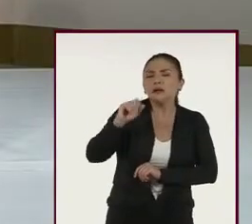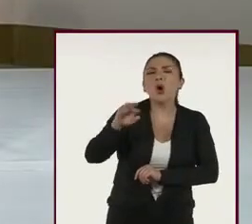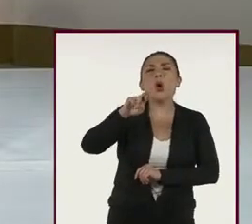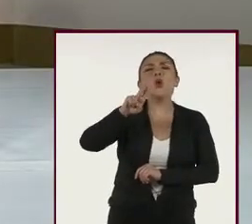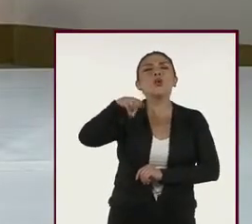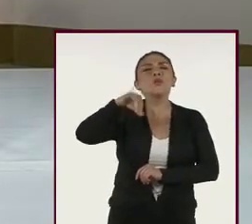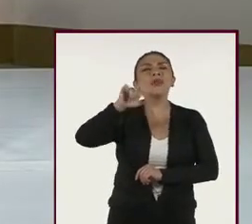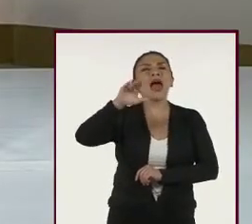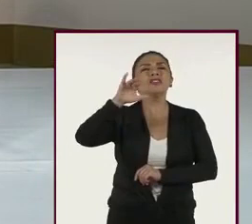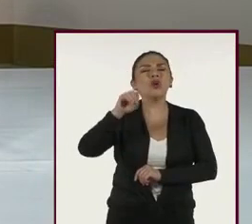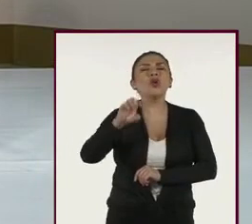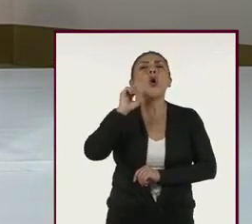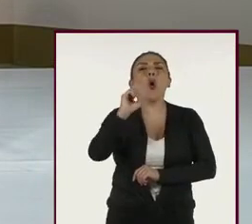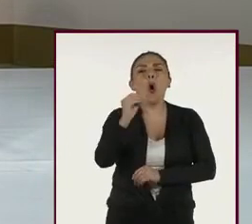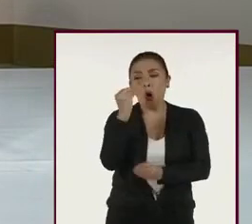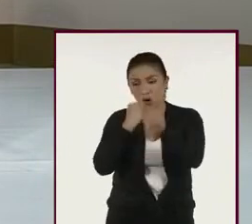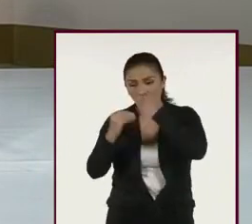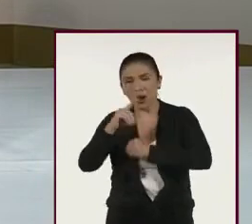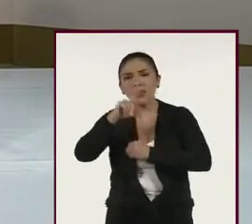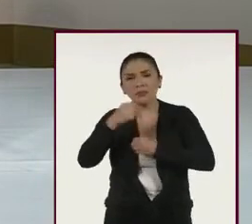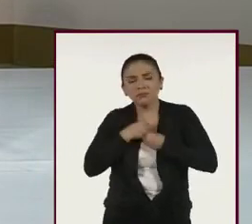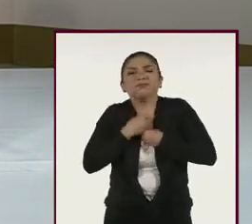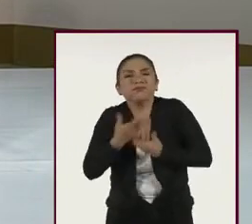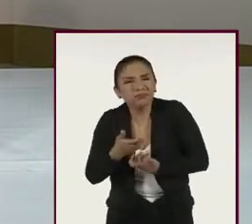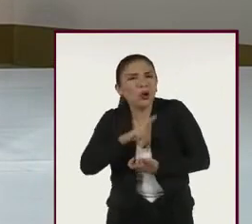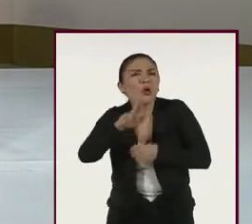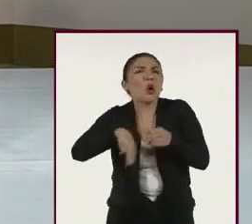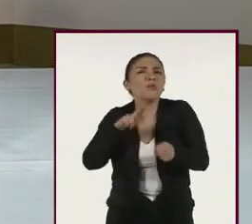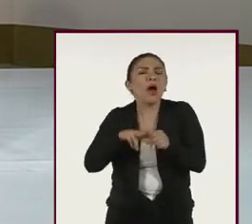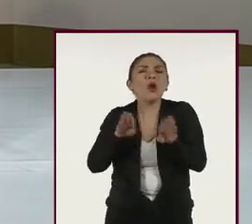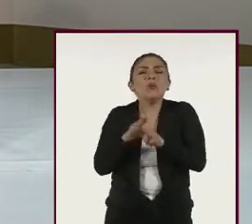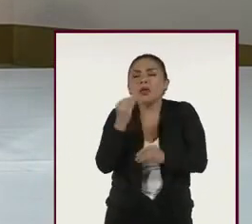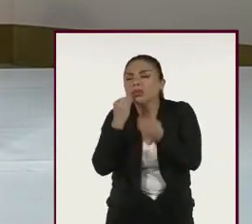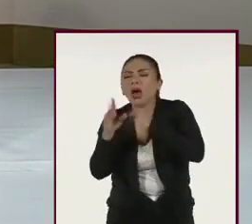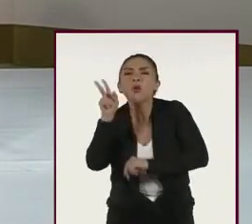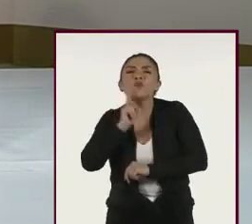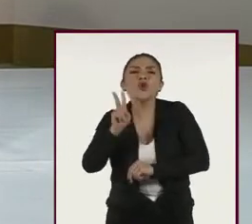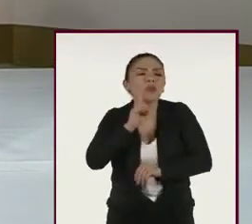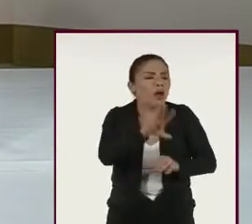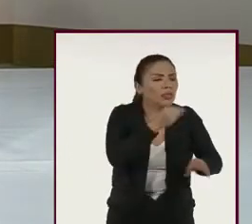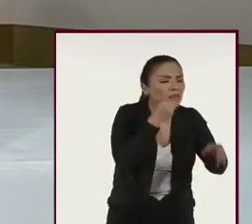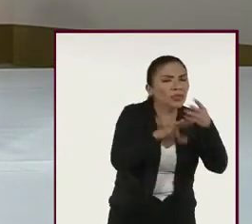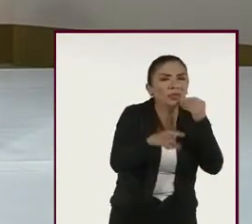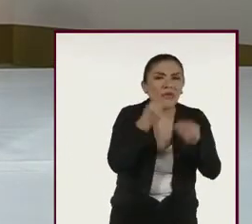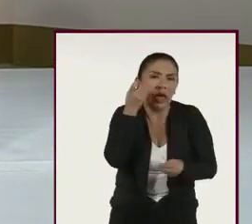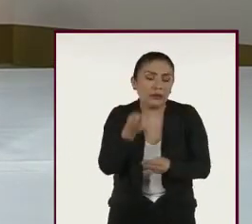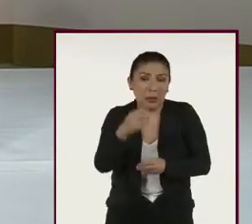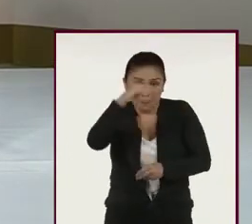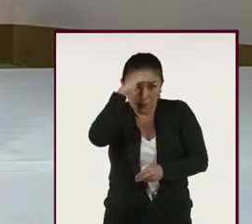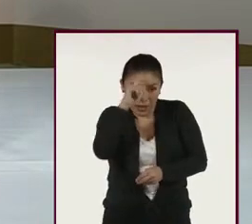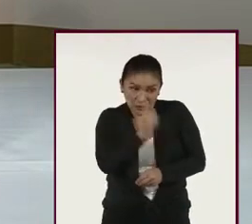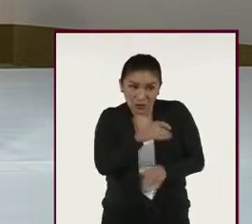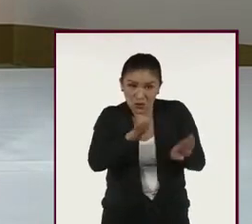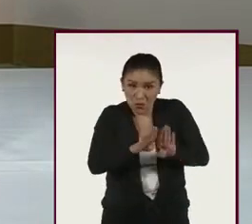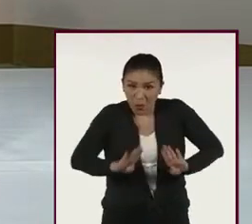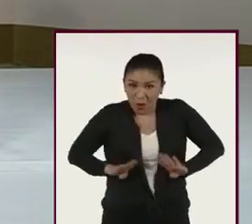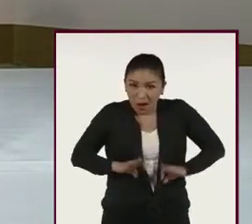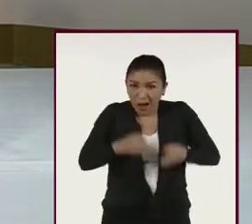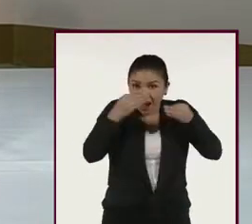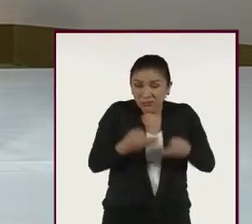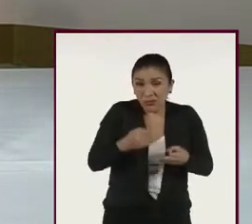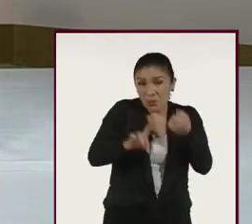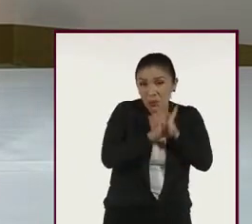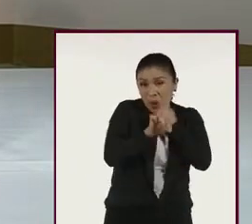el regreso de los alimentos como parte de estas conductas de exploración y de integración neurosensorial, pero que no estaríamos hablando de un trastorno de la